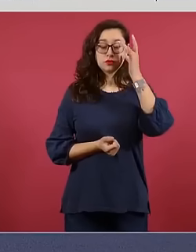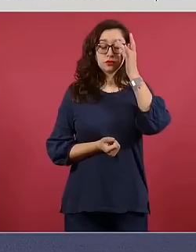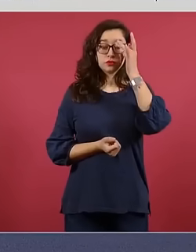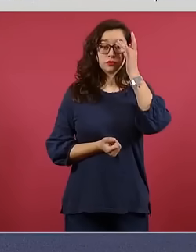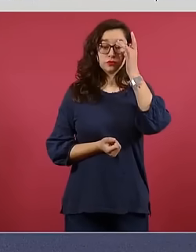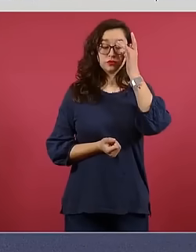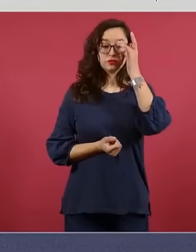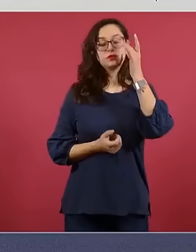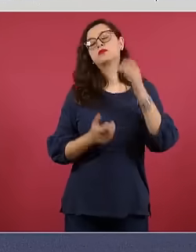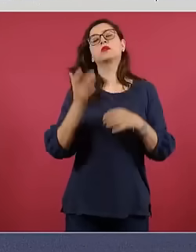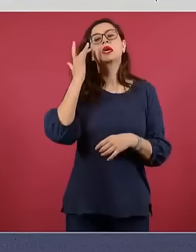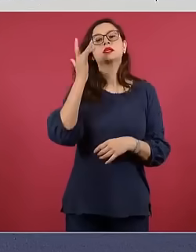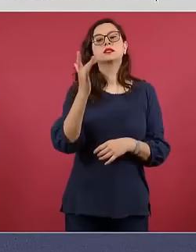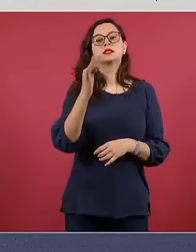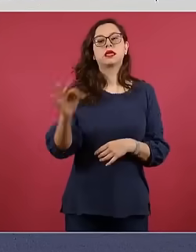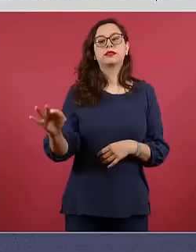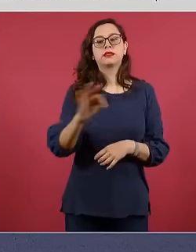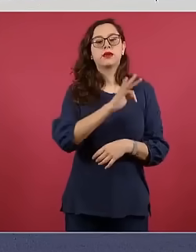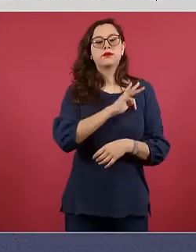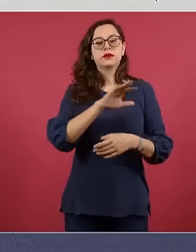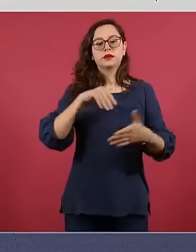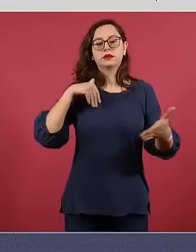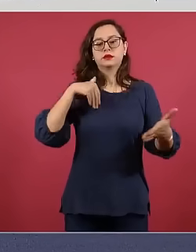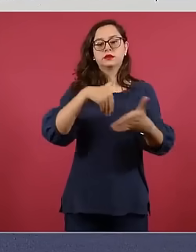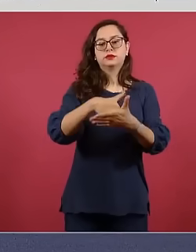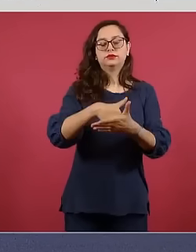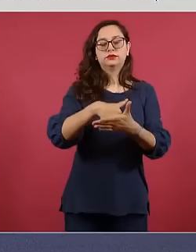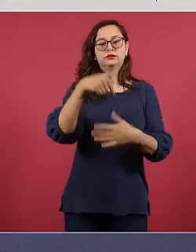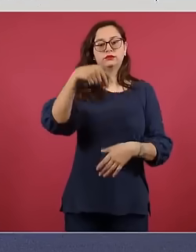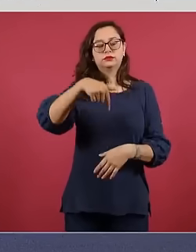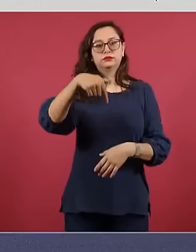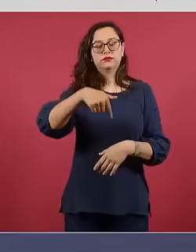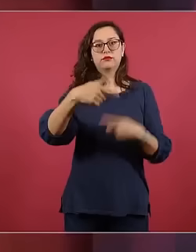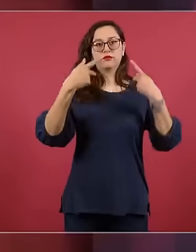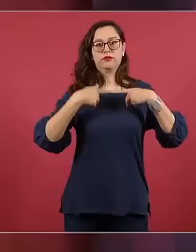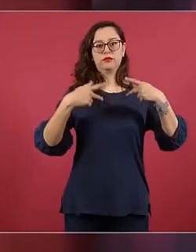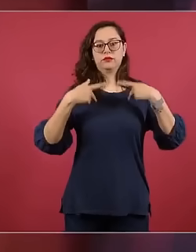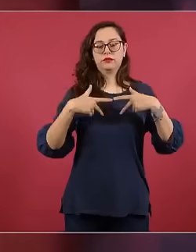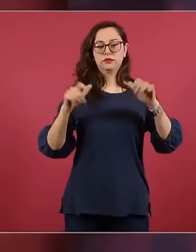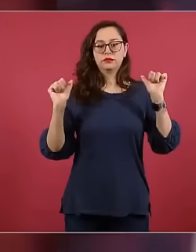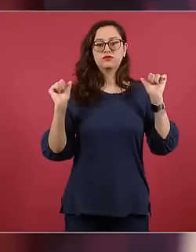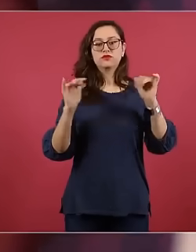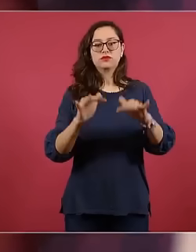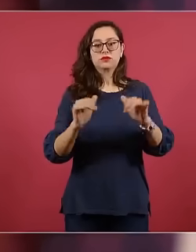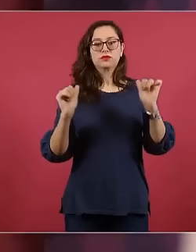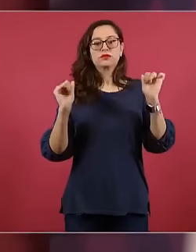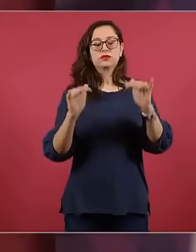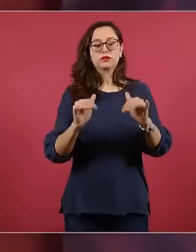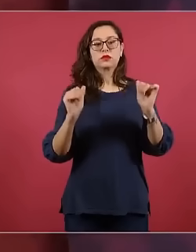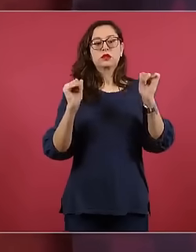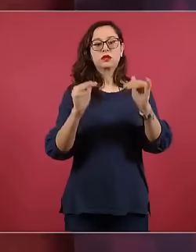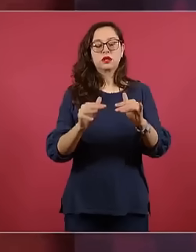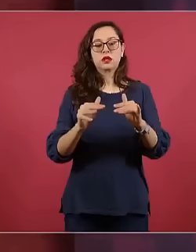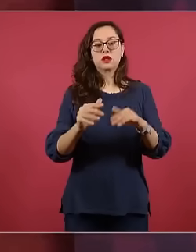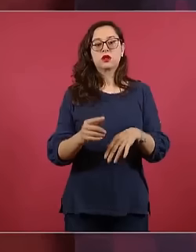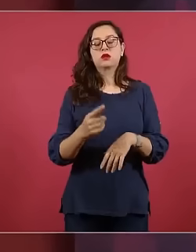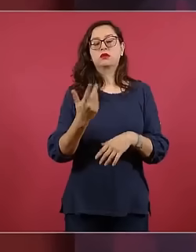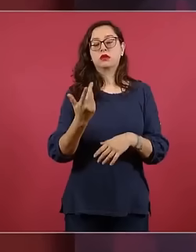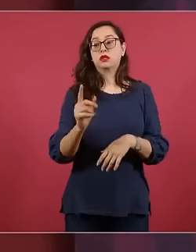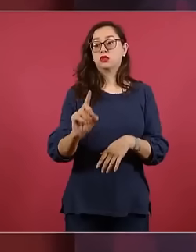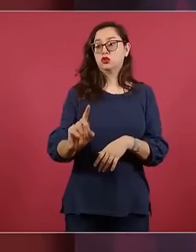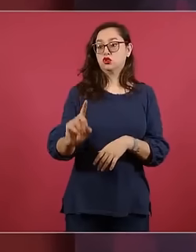estación Santa Fe, de la línea en general, comento lo siguiente. Tenemos para el 1 de septiembre, el